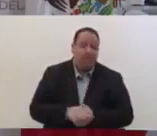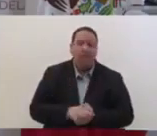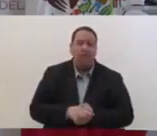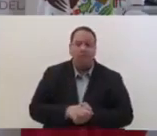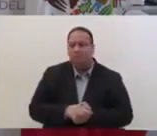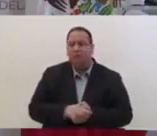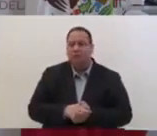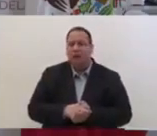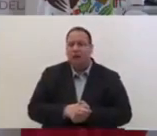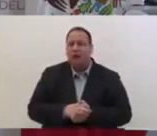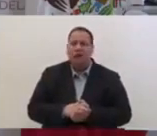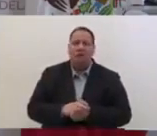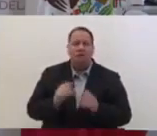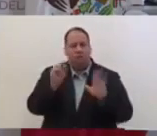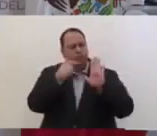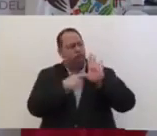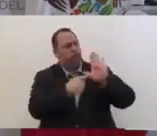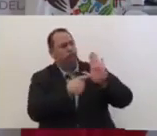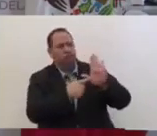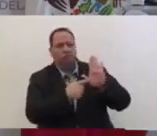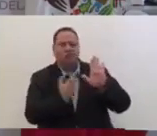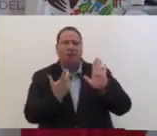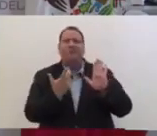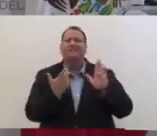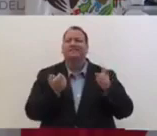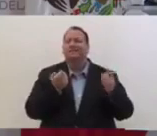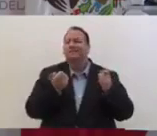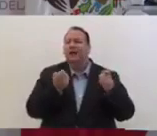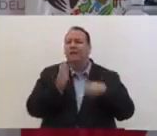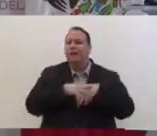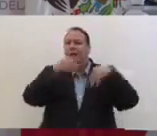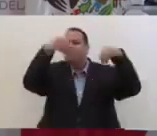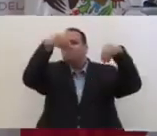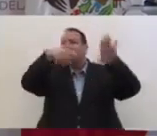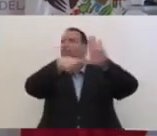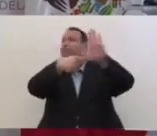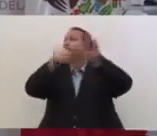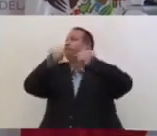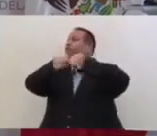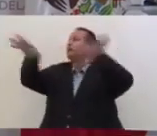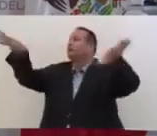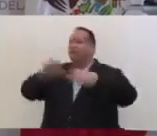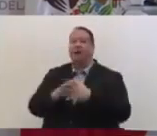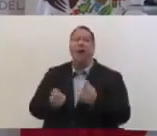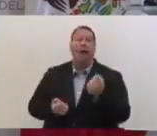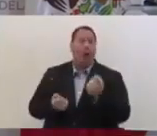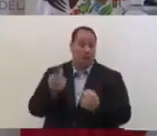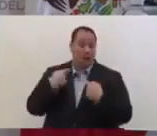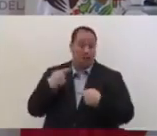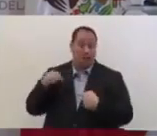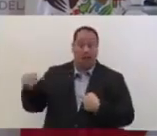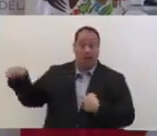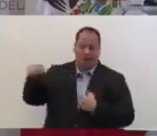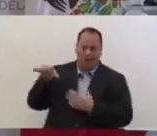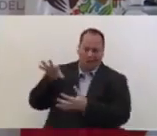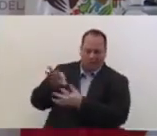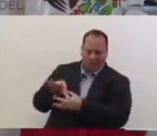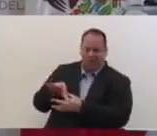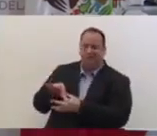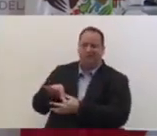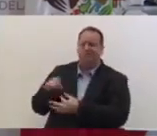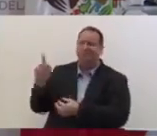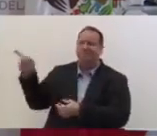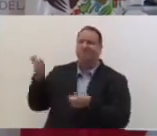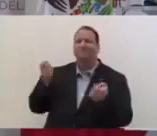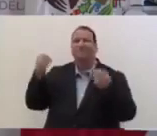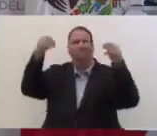se incrementa ese tipo de percepciones, además con el hábil manejo de redes sociales. Sabemos que algunas de las personas que pudieran tener involucramiento tienen